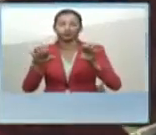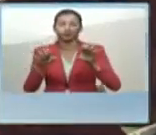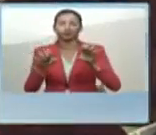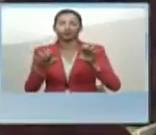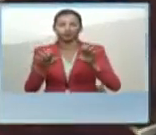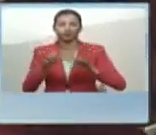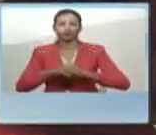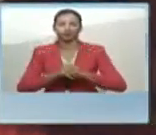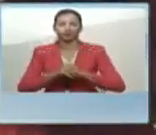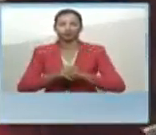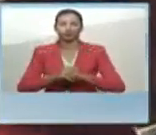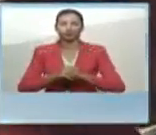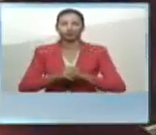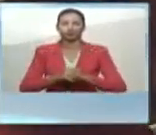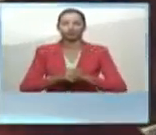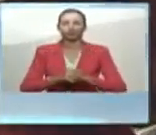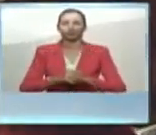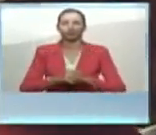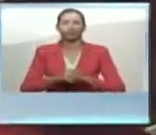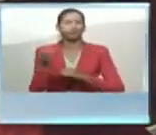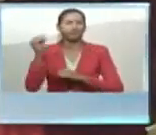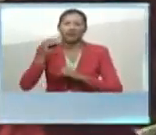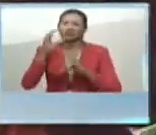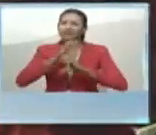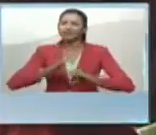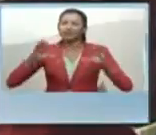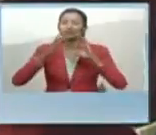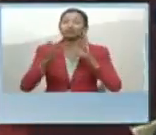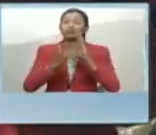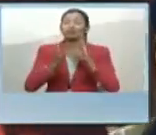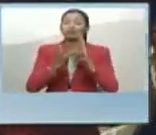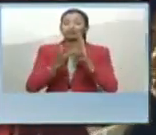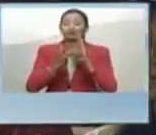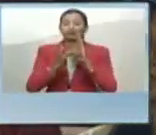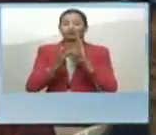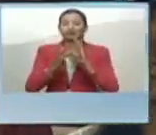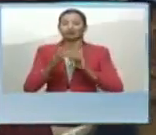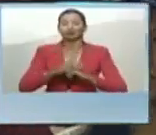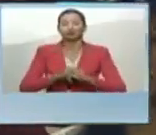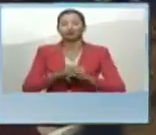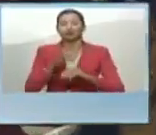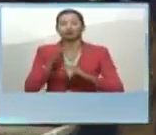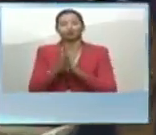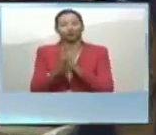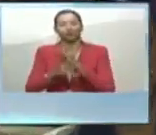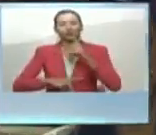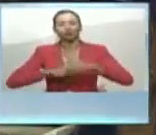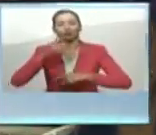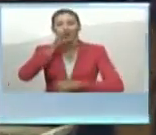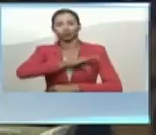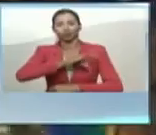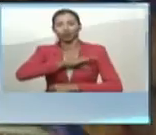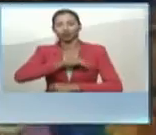a la generación de ciencia, técnica y tecnología en torno a nuestro proceso social de trabajo.